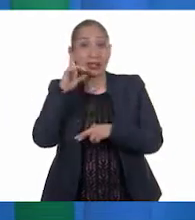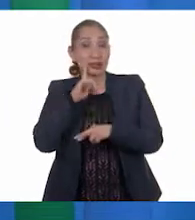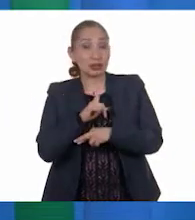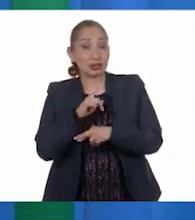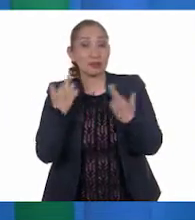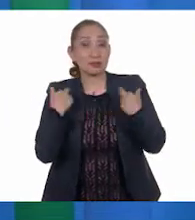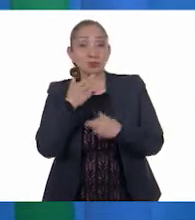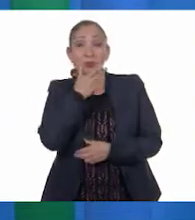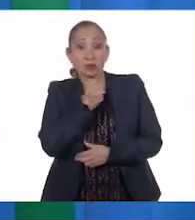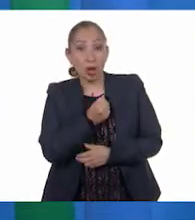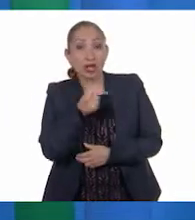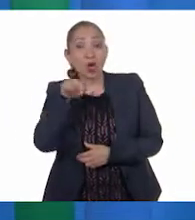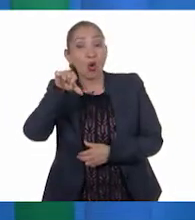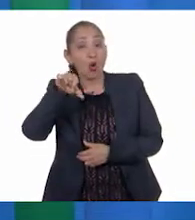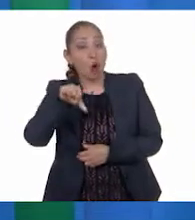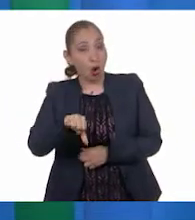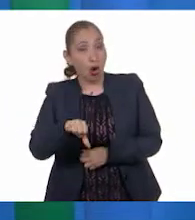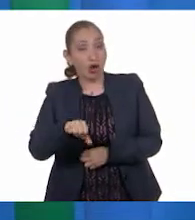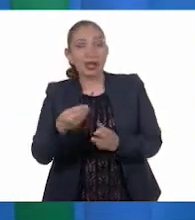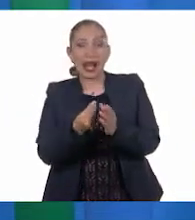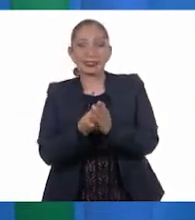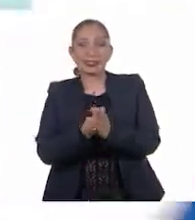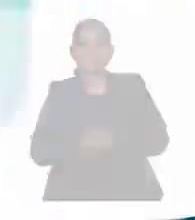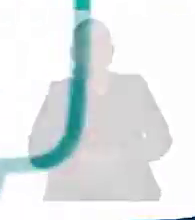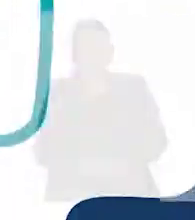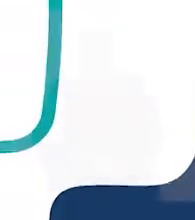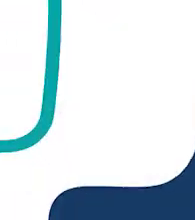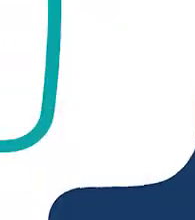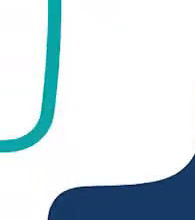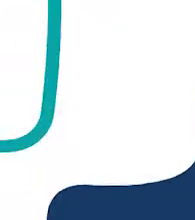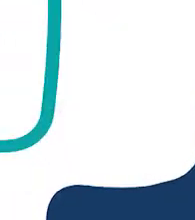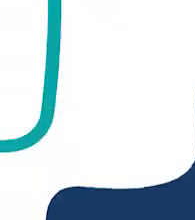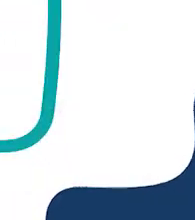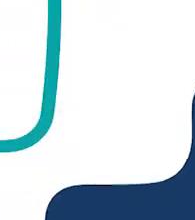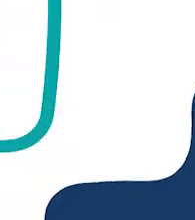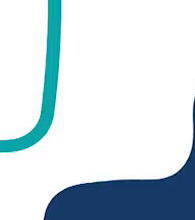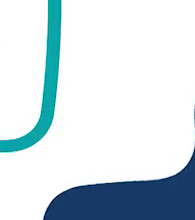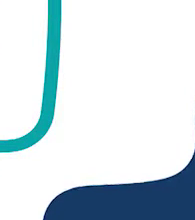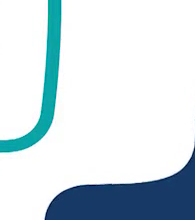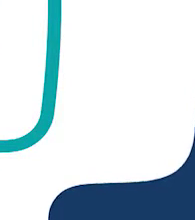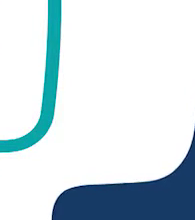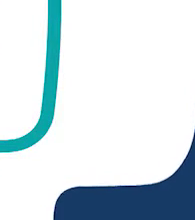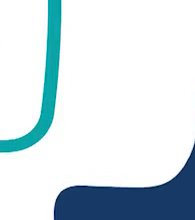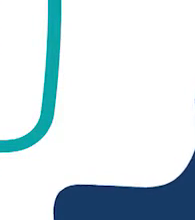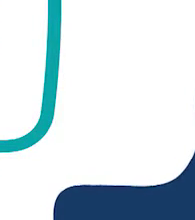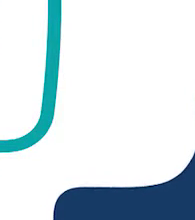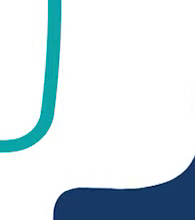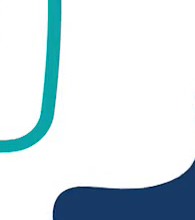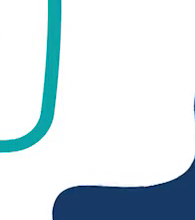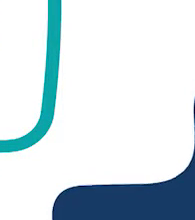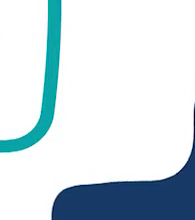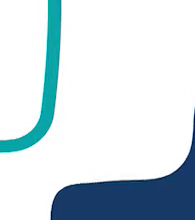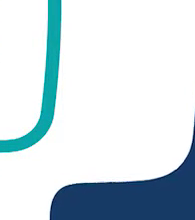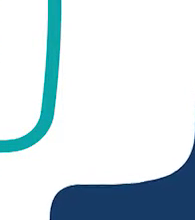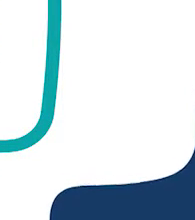y los maestros que el día de hoy nos dieron clase. A continuación...